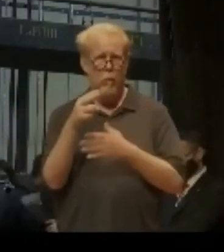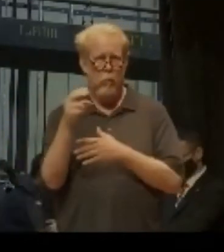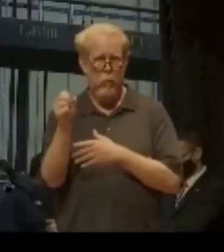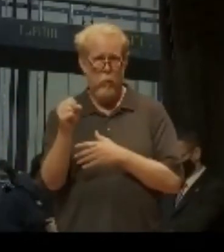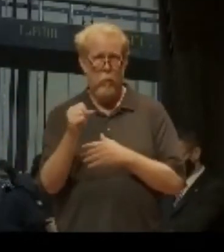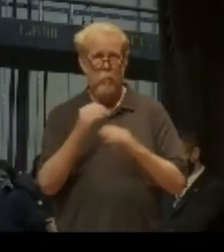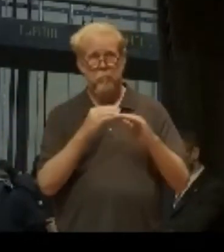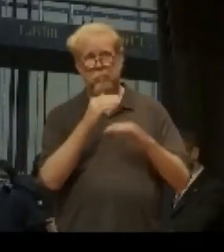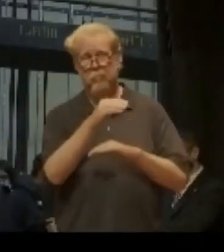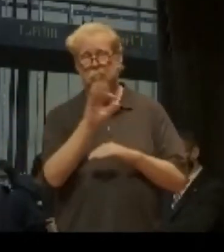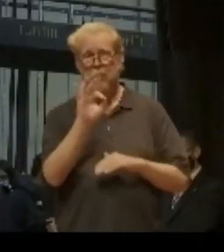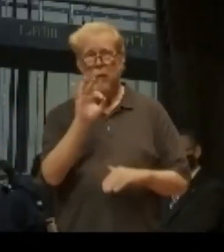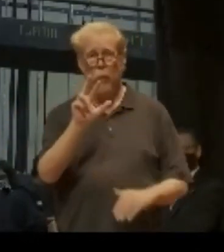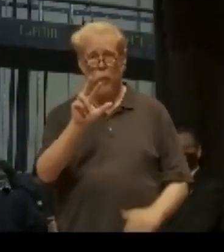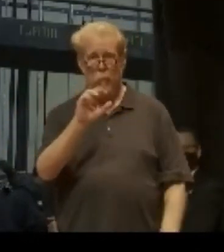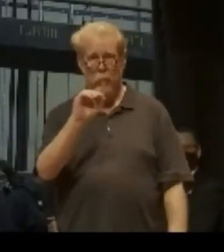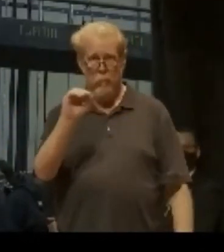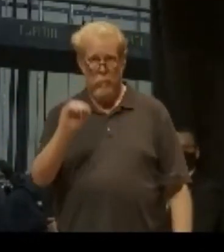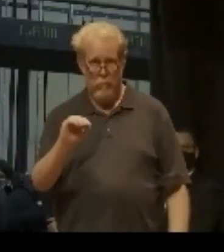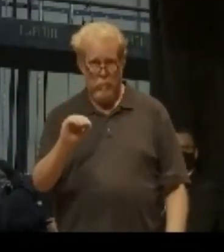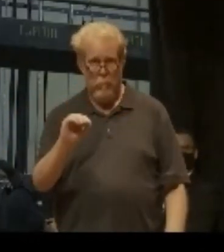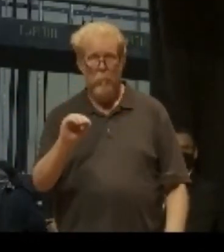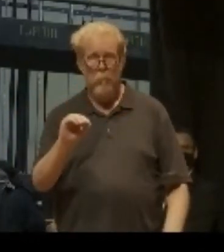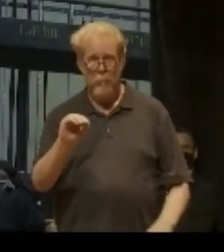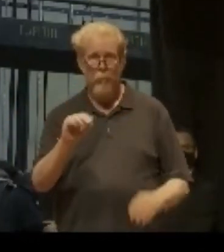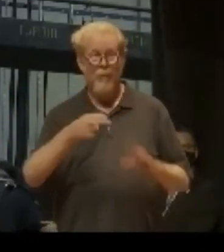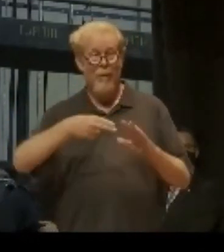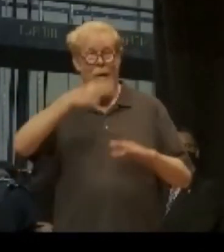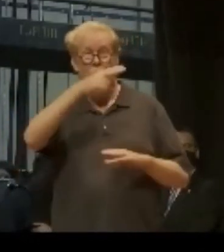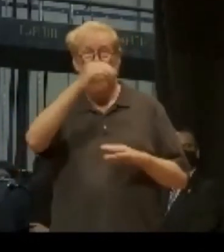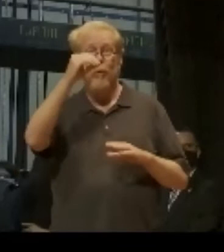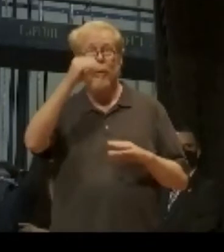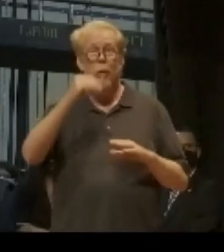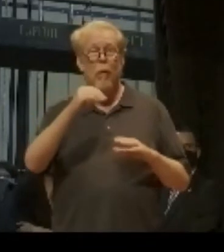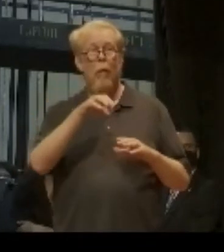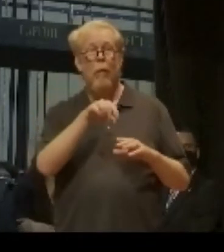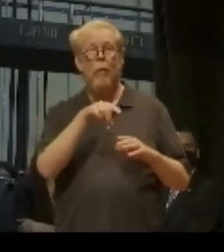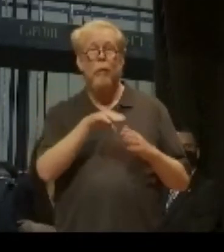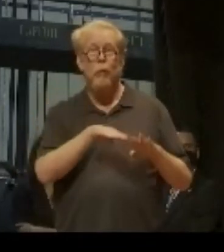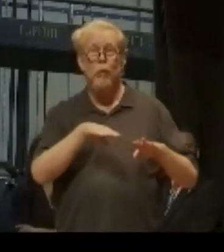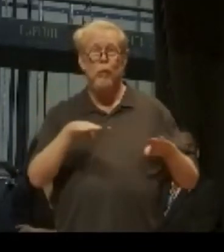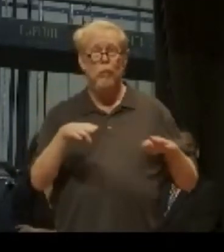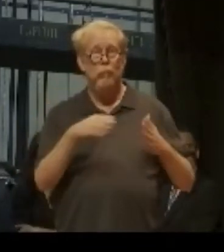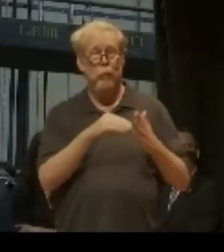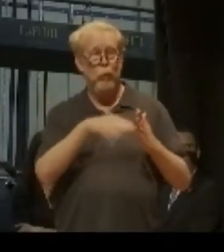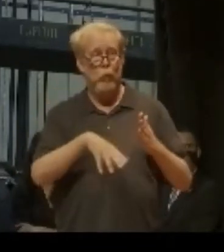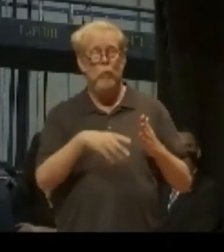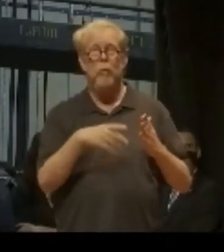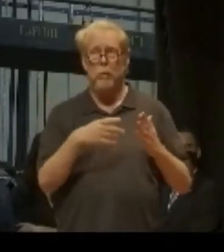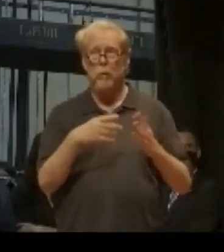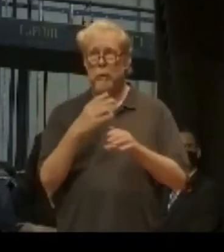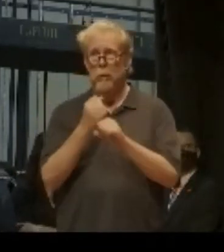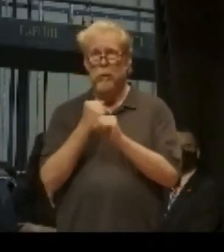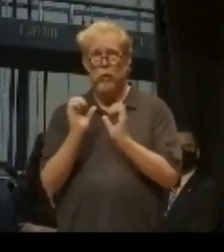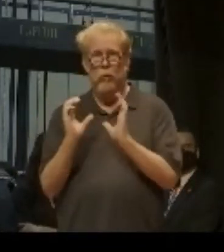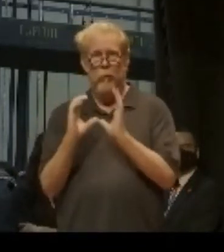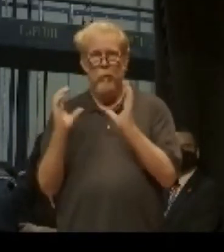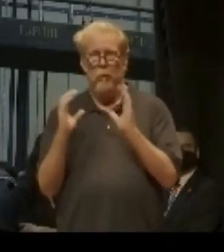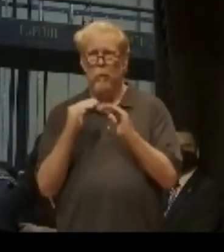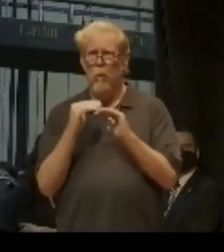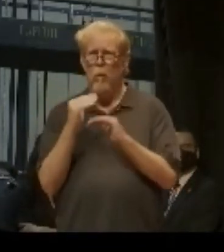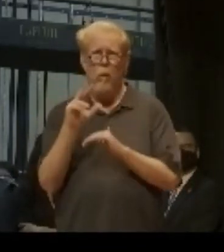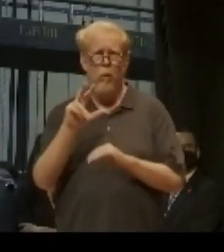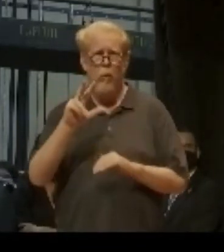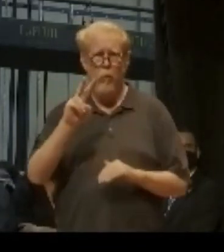más altas, más allá del 32%, y un porcentaje muy alto también de estudiantes que obtienen certificaciones más